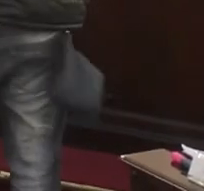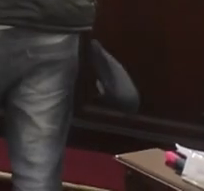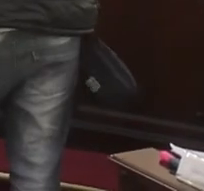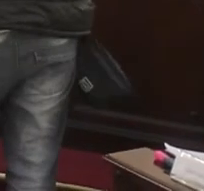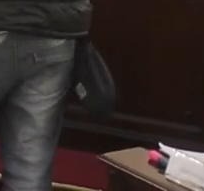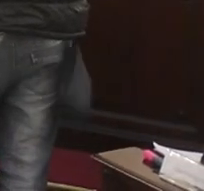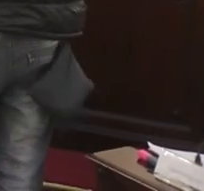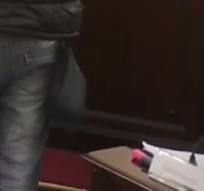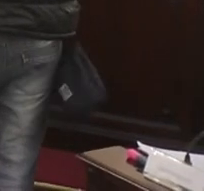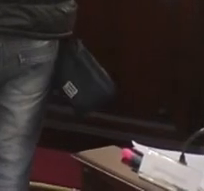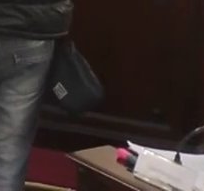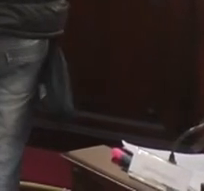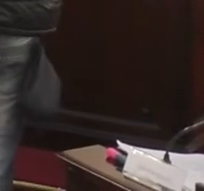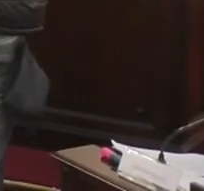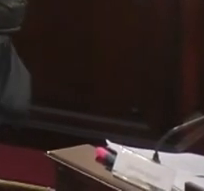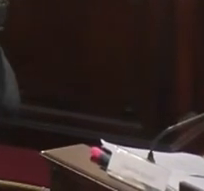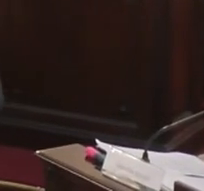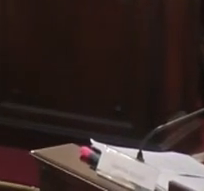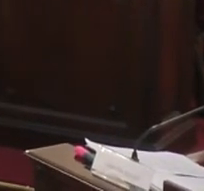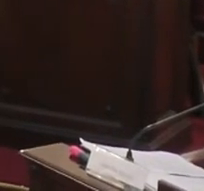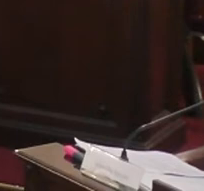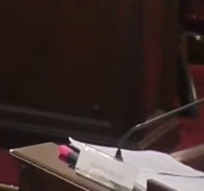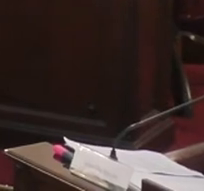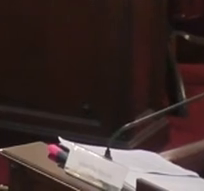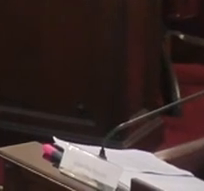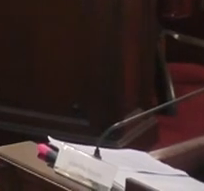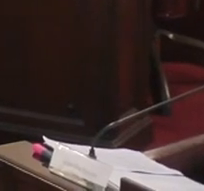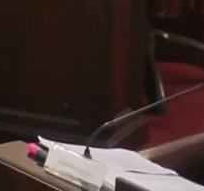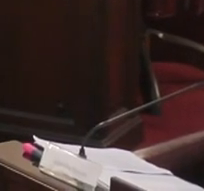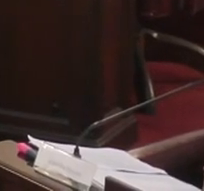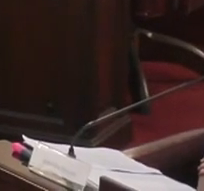¿Presente? Miguel Ángel Colombo.